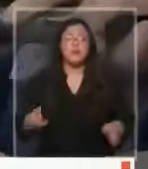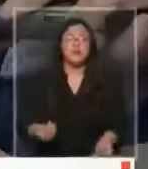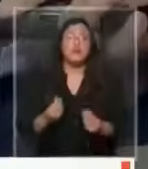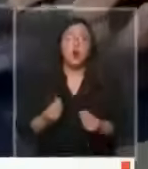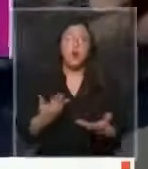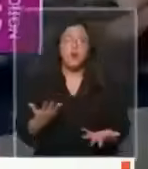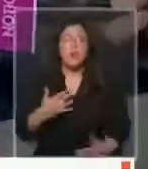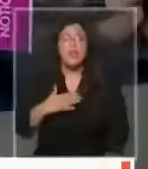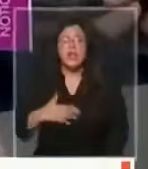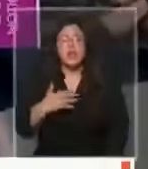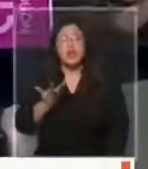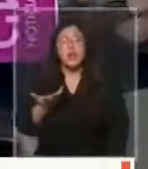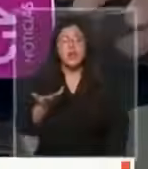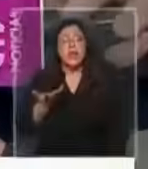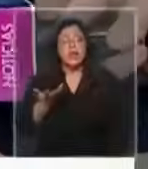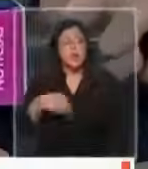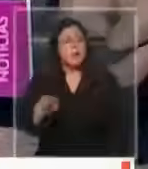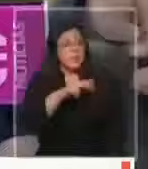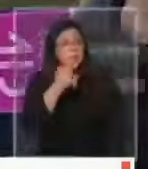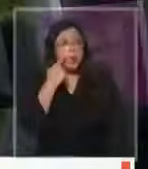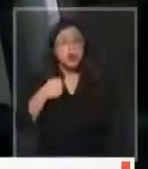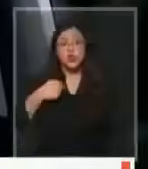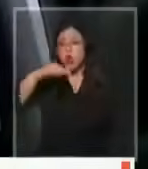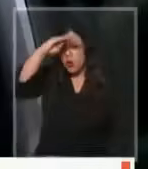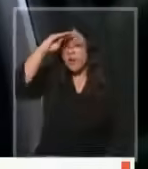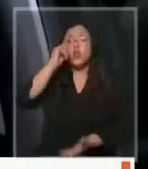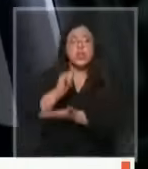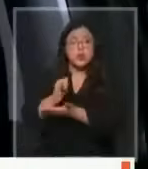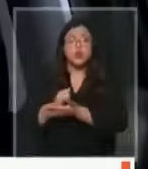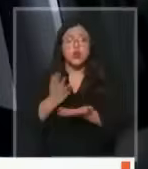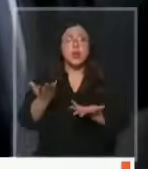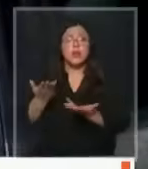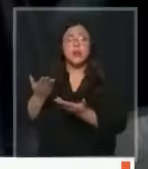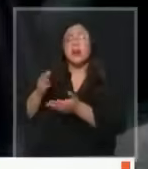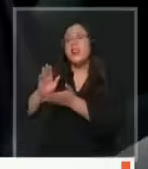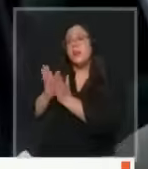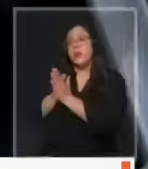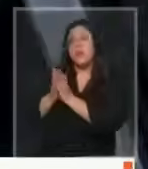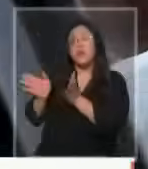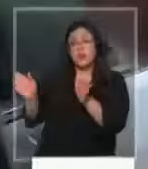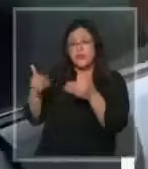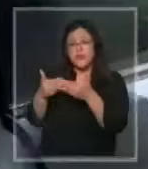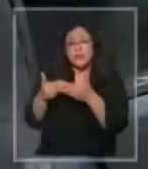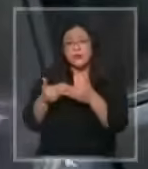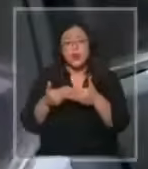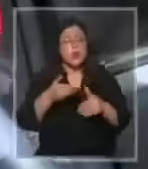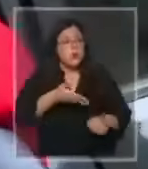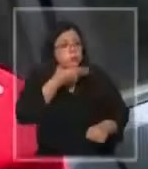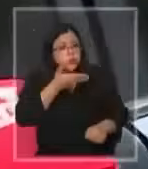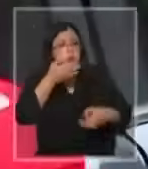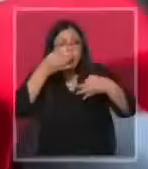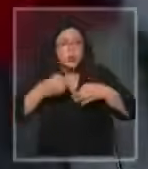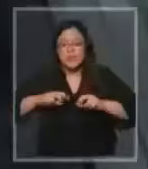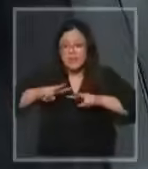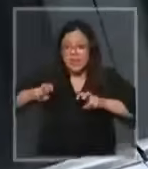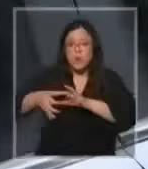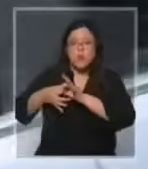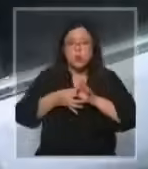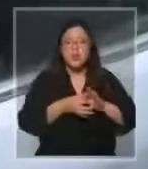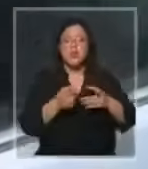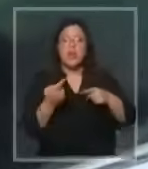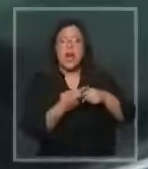quiero volverlo a reiterar, confío en las instituciones, estoy disponible para ellas. Disculpa, déjame cerrar. Sí. Mensaje del ex subsecretario en medio de las investigaciones por agresión